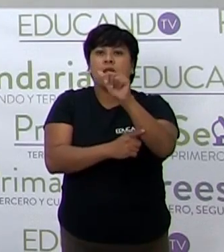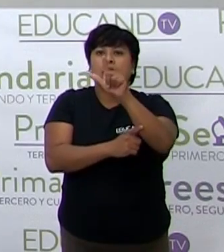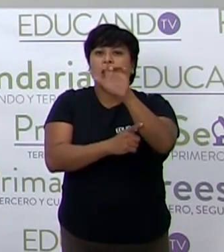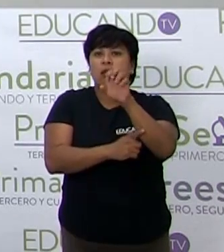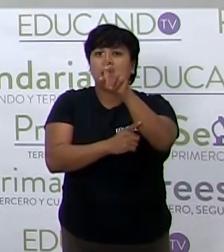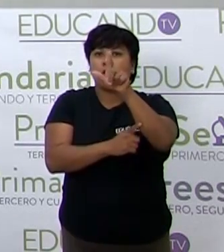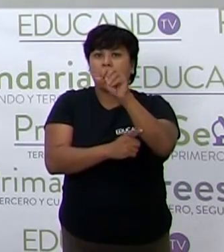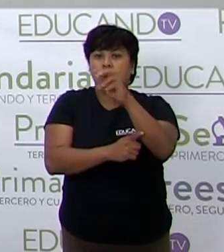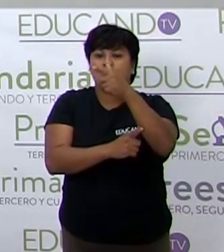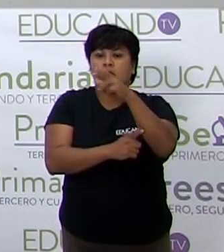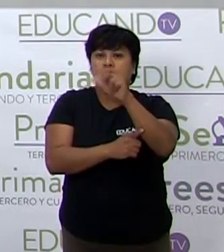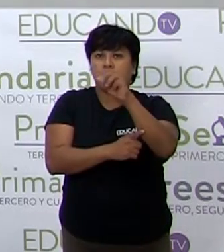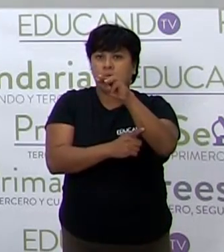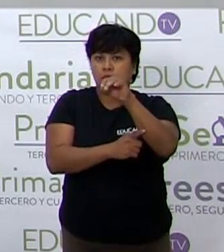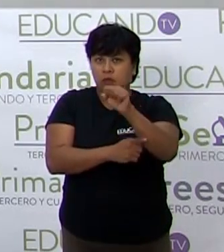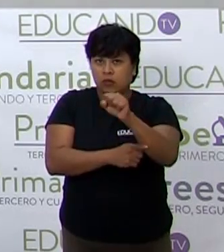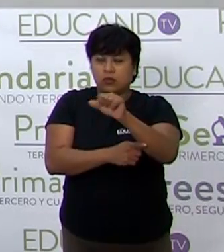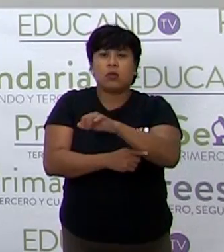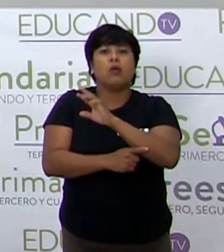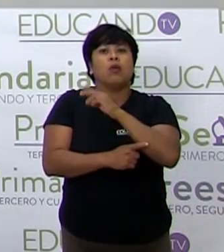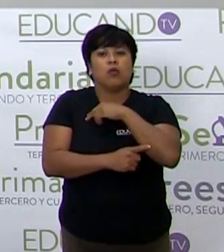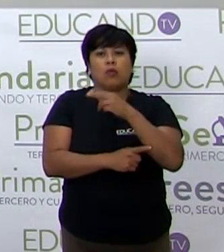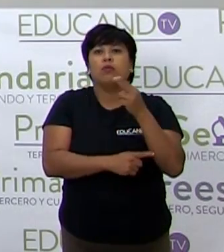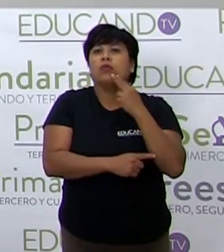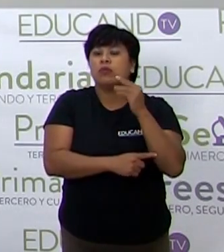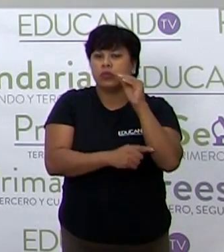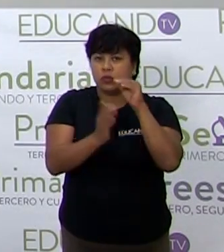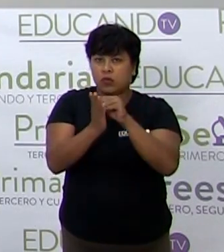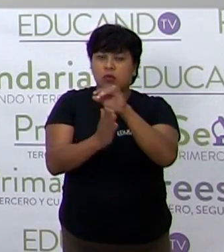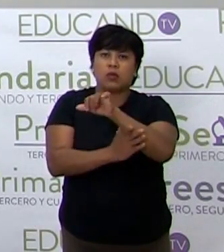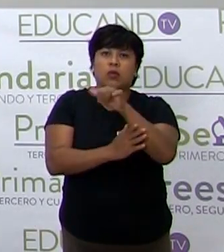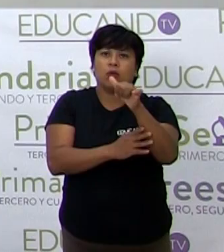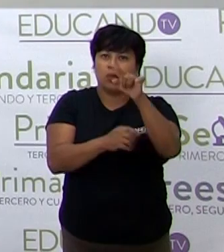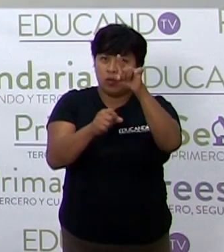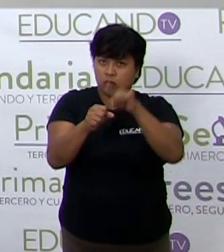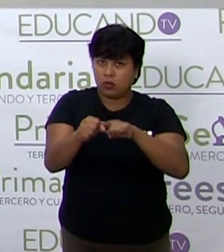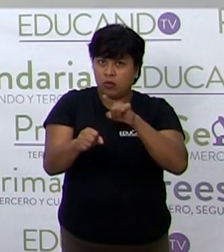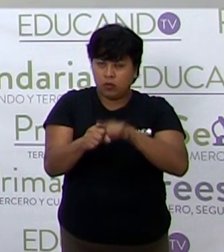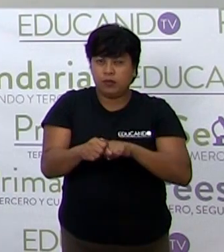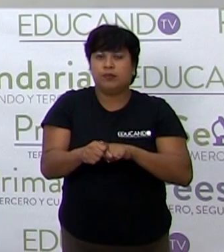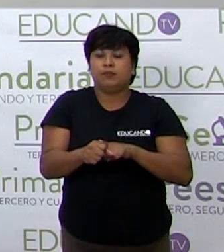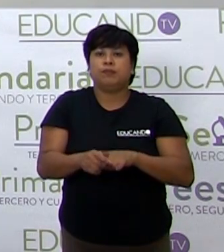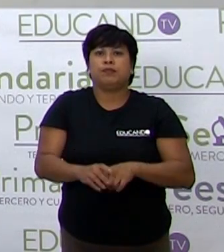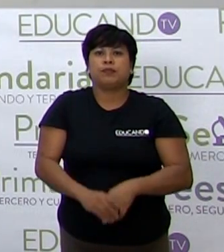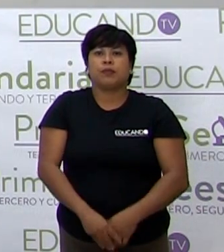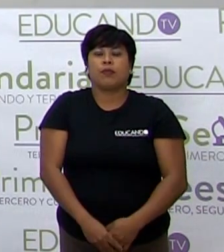paralelogramos. Vamos a escribirlo con otro color. Aquí está.